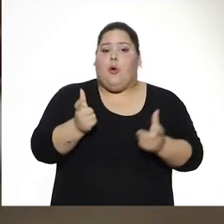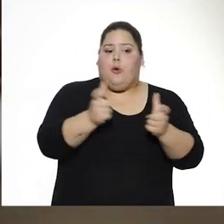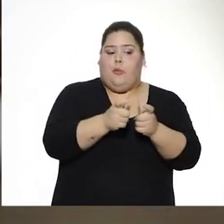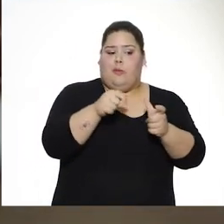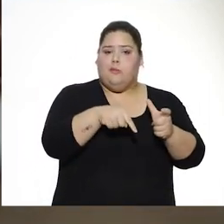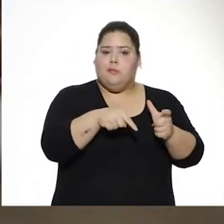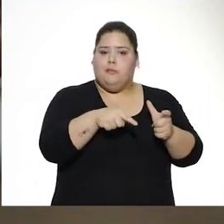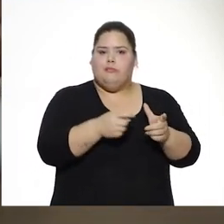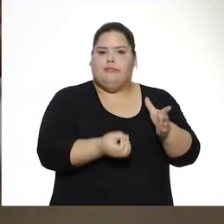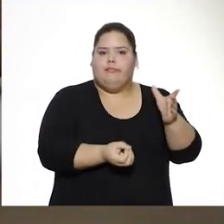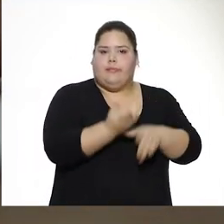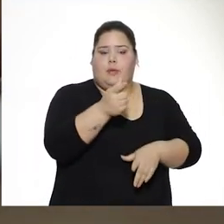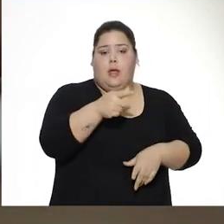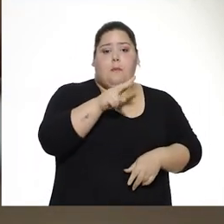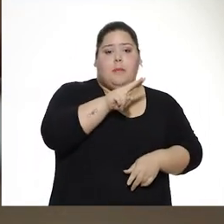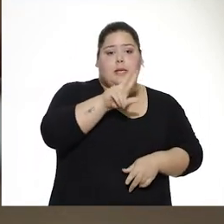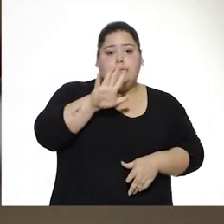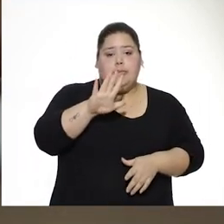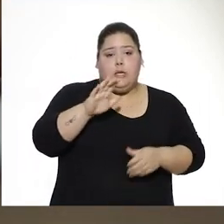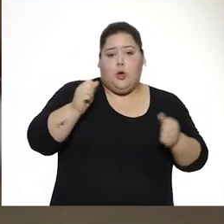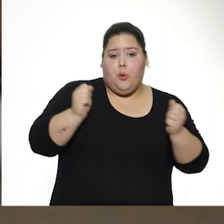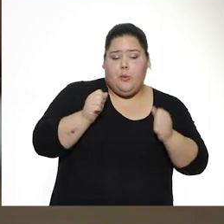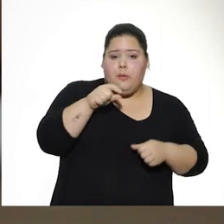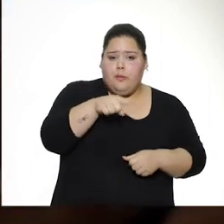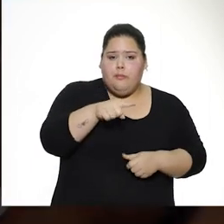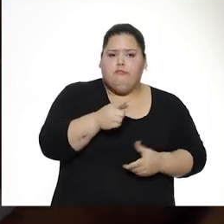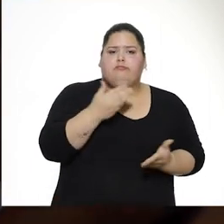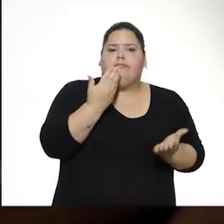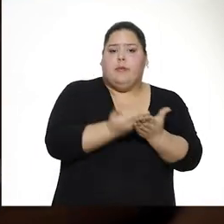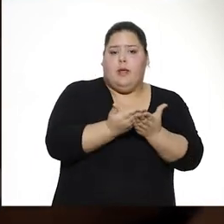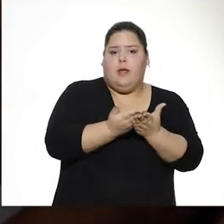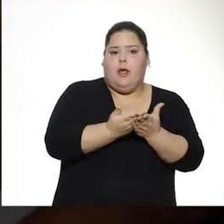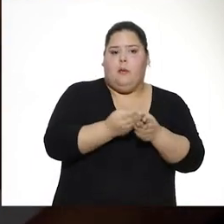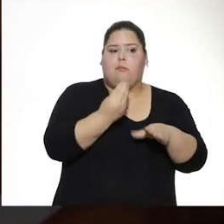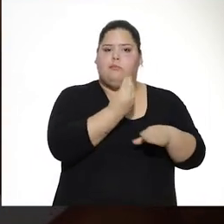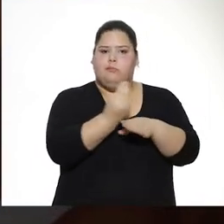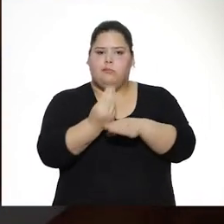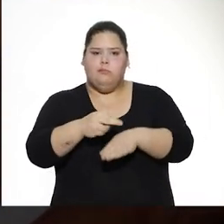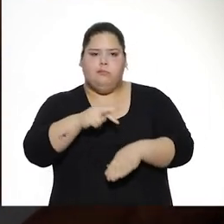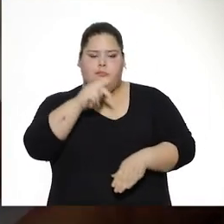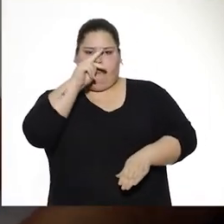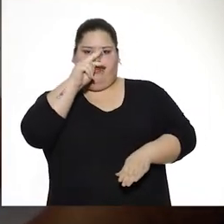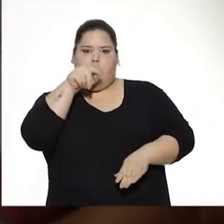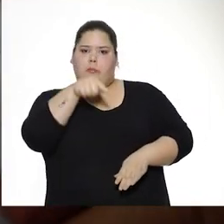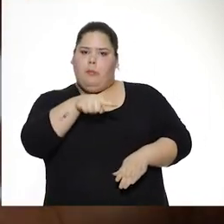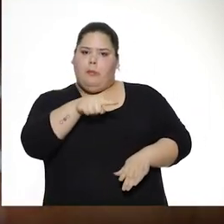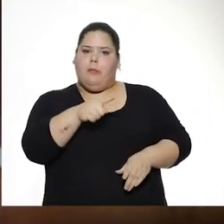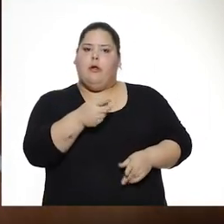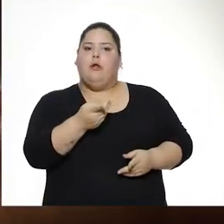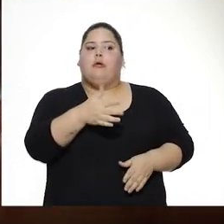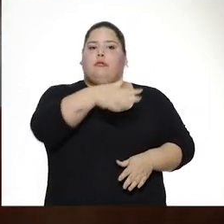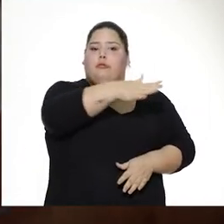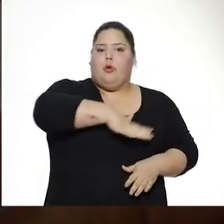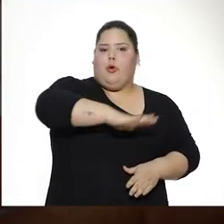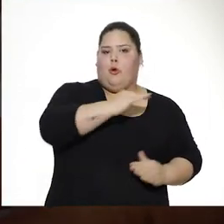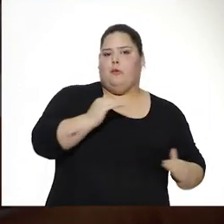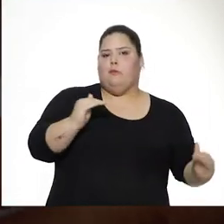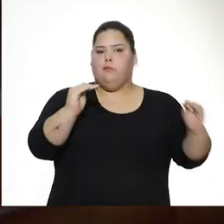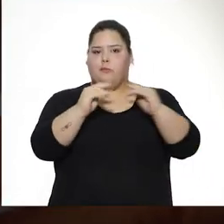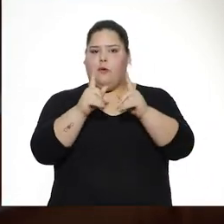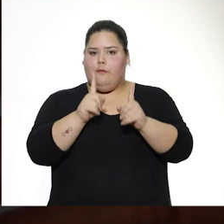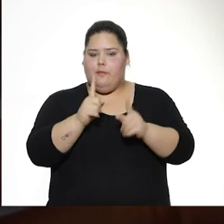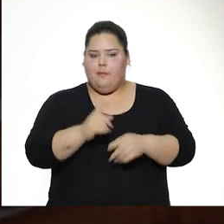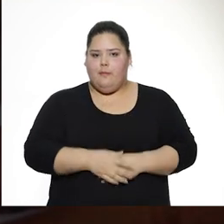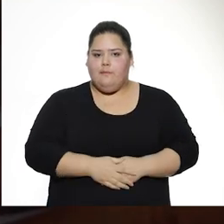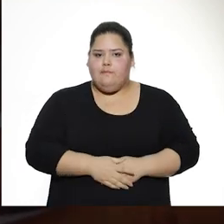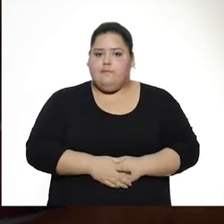que finalmente se formó el 25 de mayo propuso pertenecer a la monarquía, pero en igualdad de condiciones que la